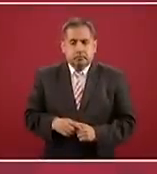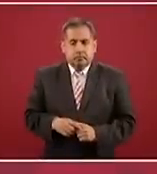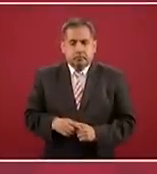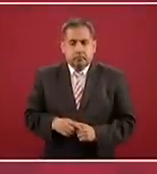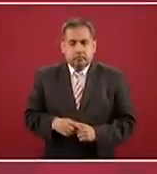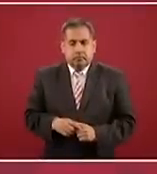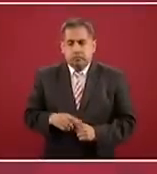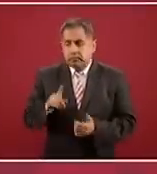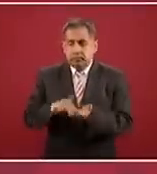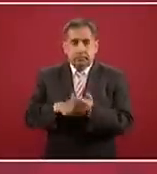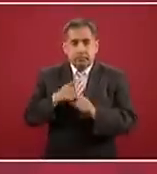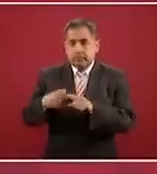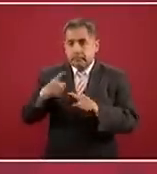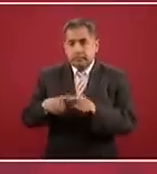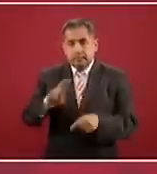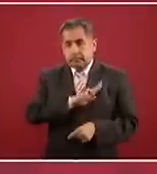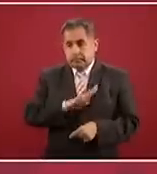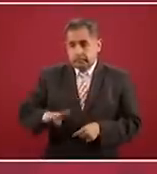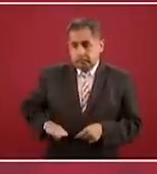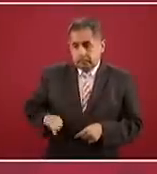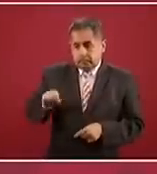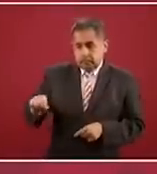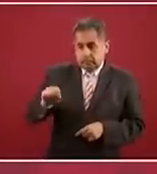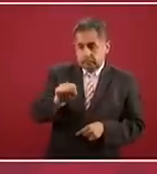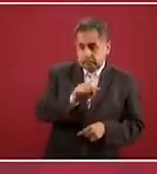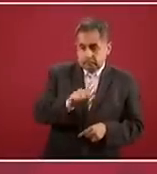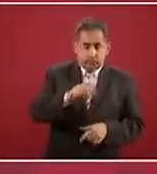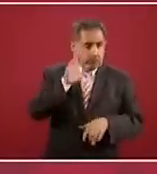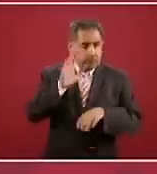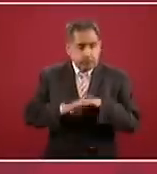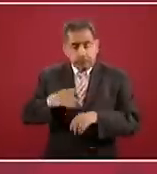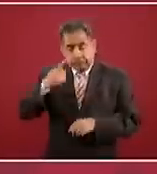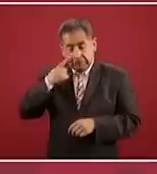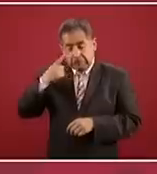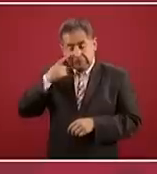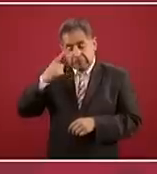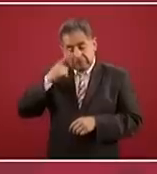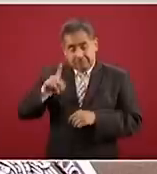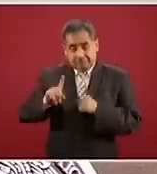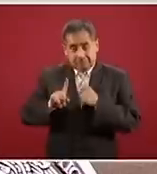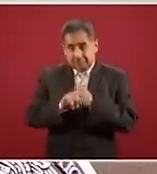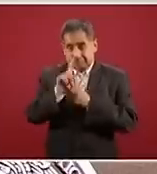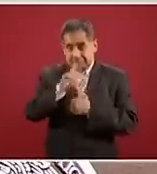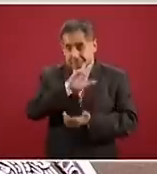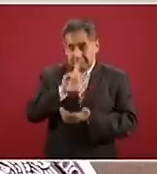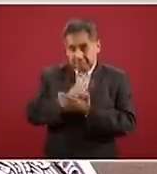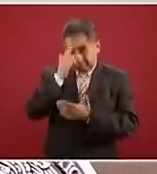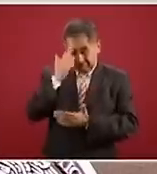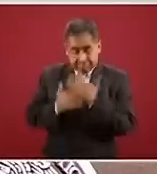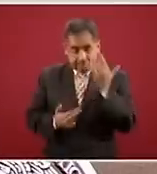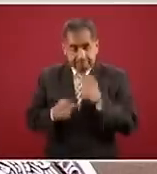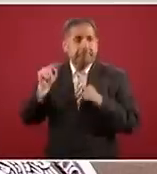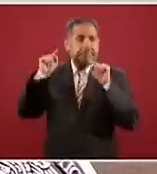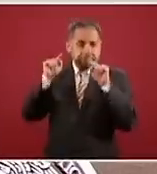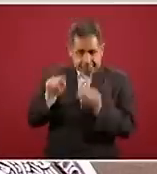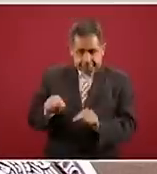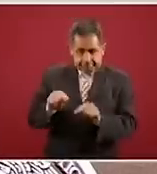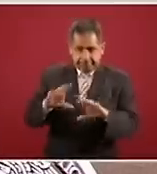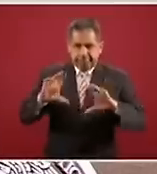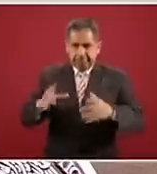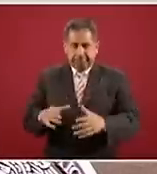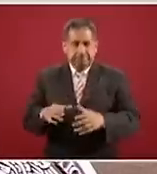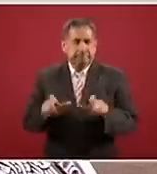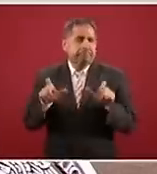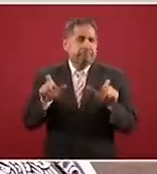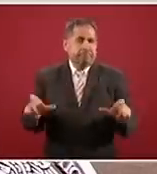los municipios donde tenemos más incidencia delictiva? Es donde hay más presencia de la